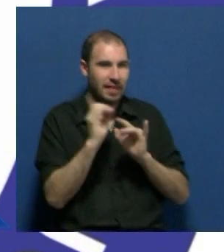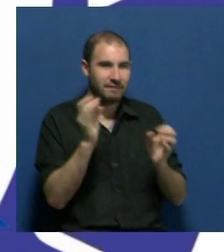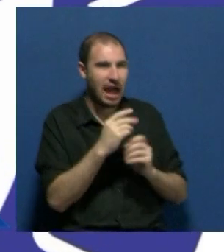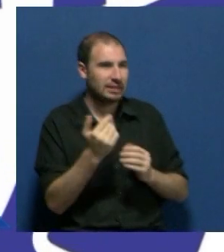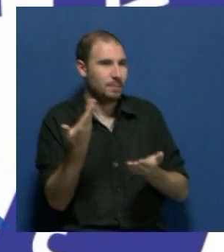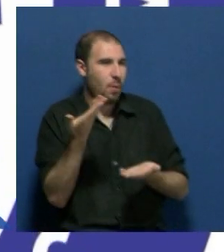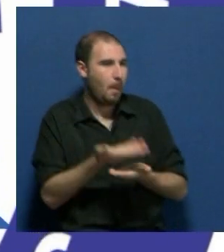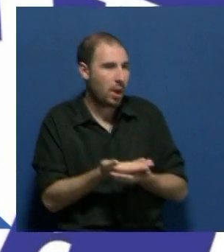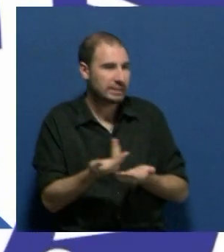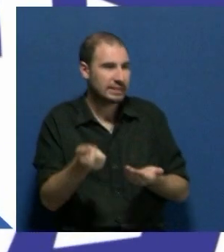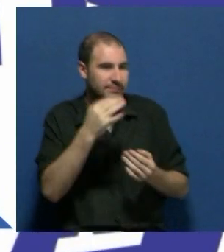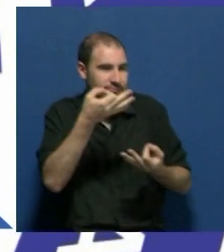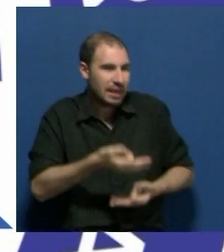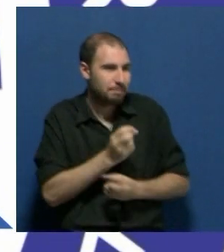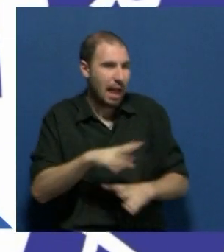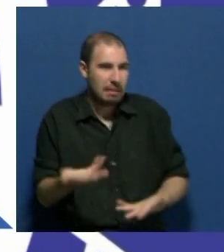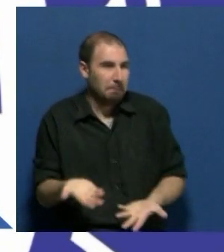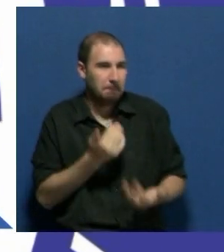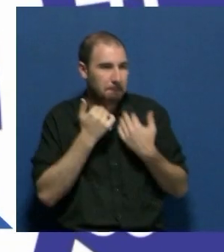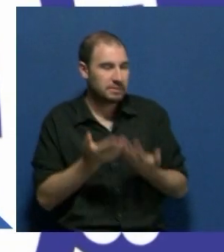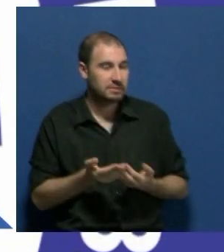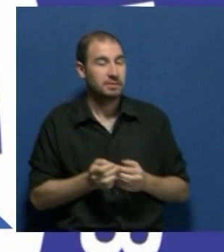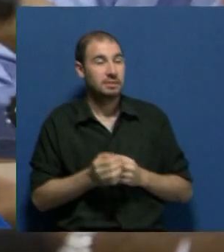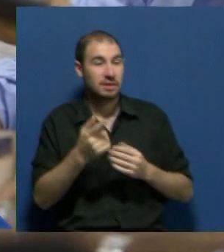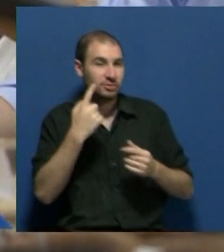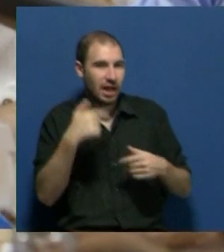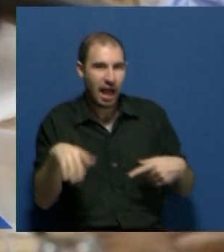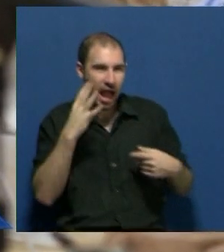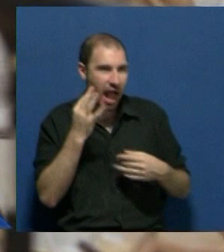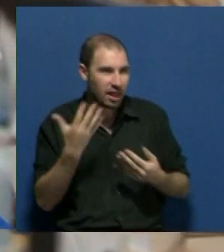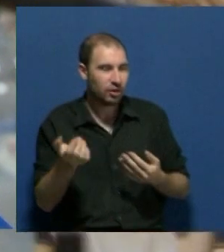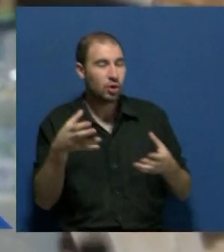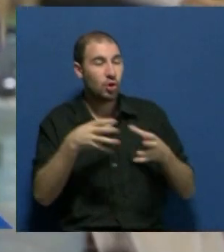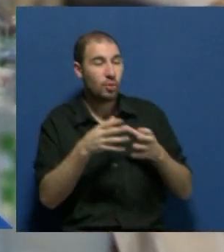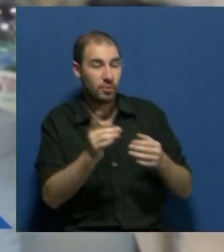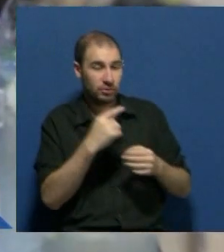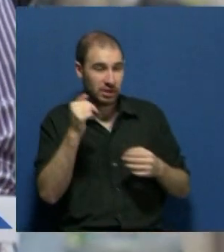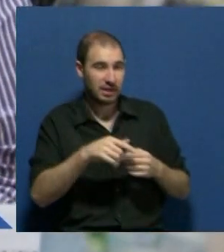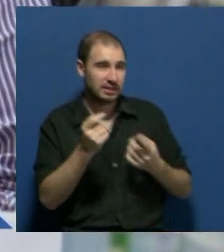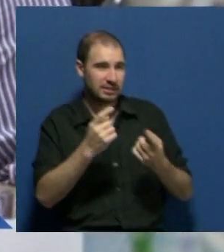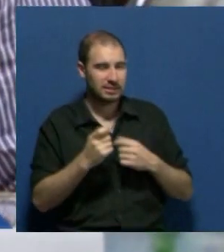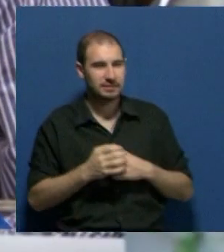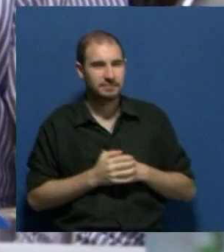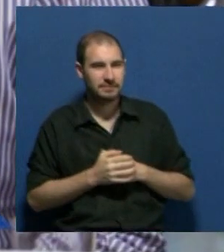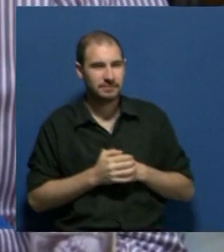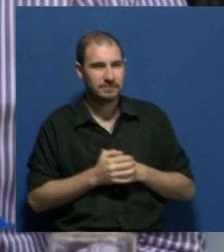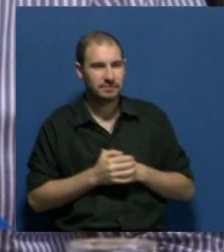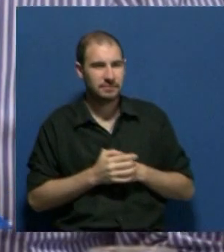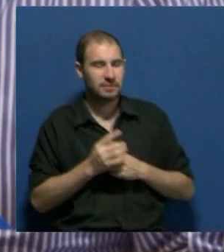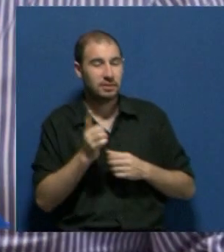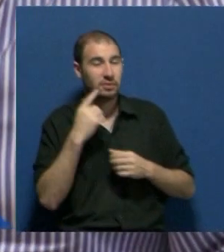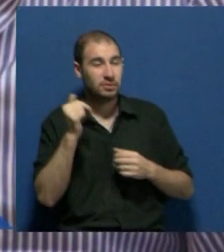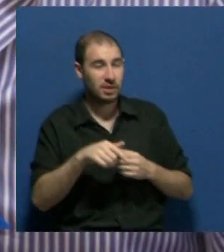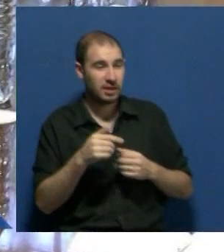la propuesta, si está bien, está mal. Bueno, tener este diálogo que el movimiento guerrero lo quiere tener. Y se lo